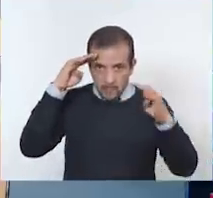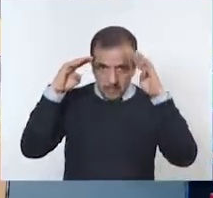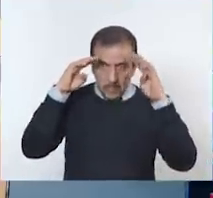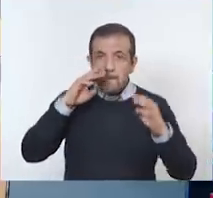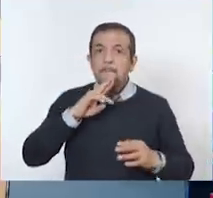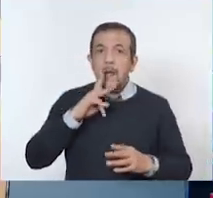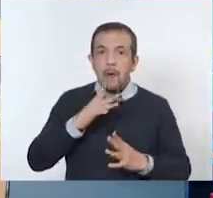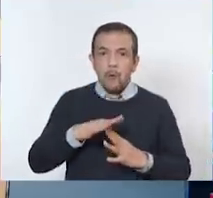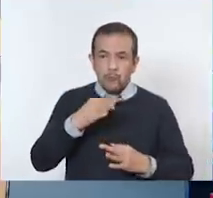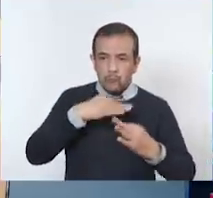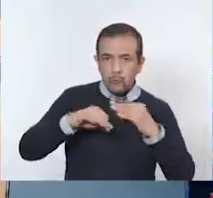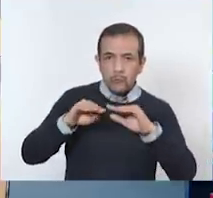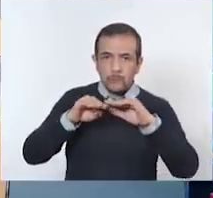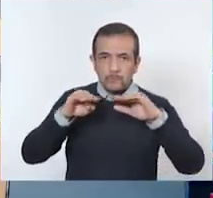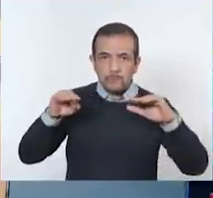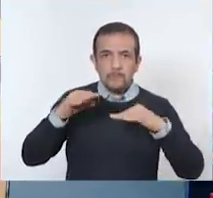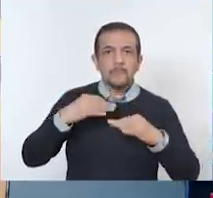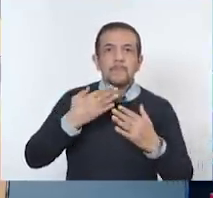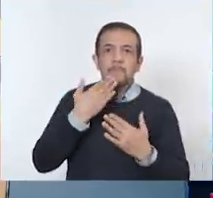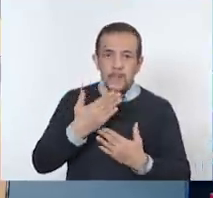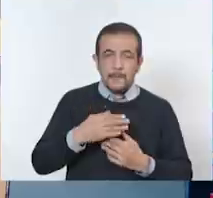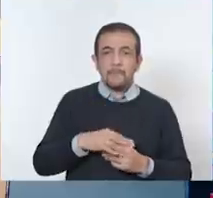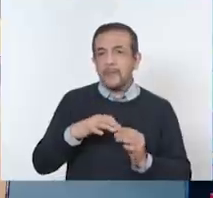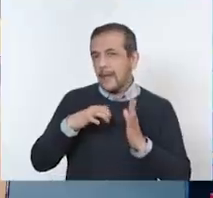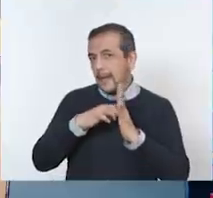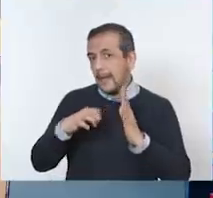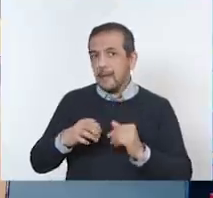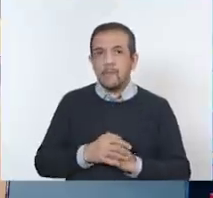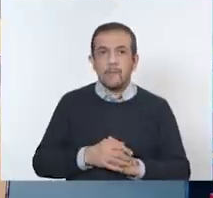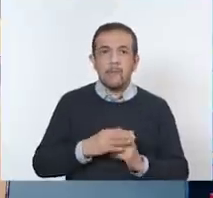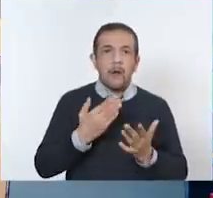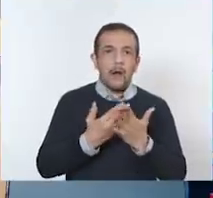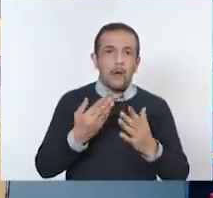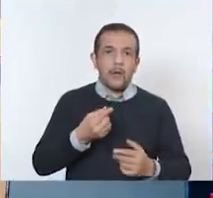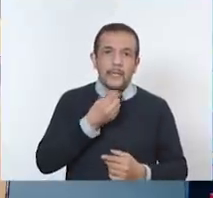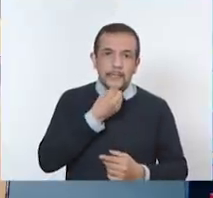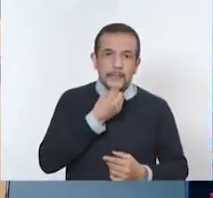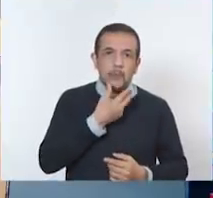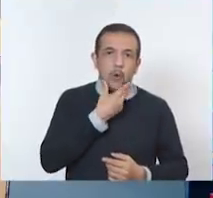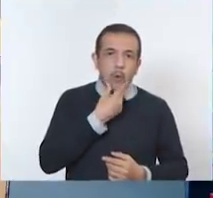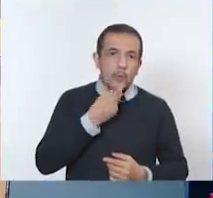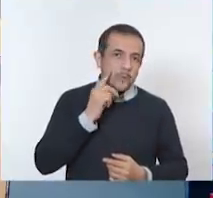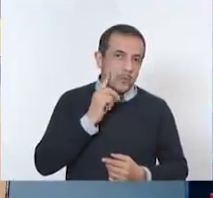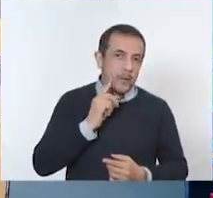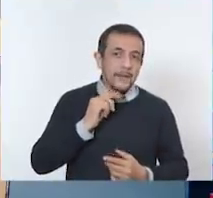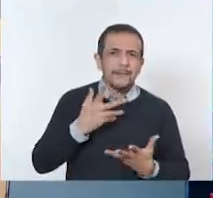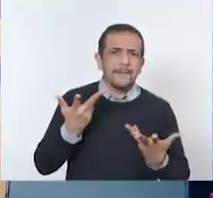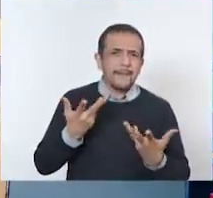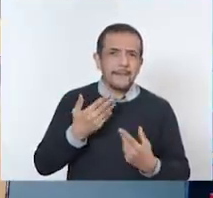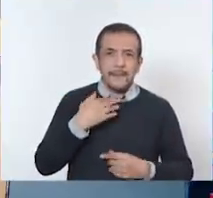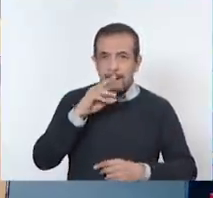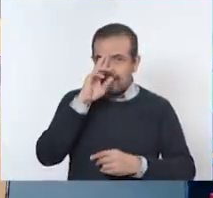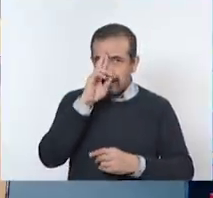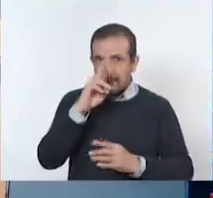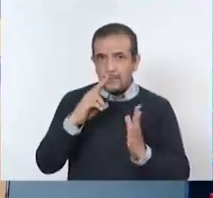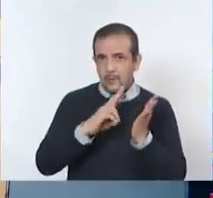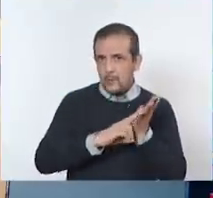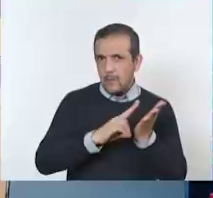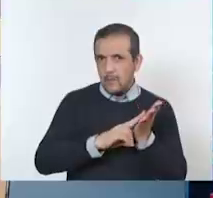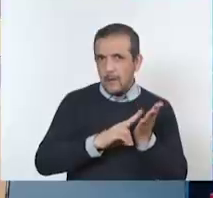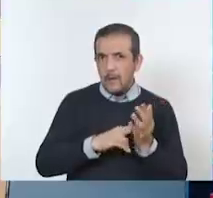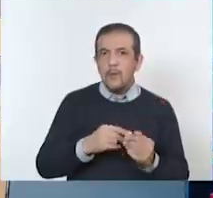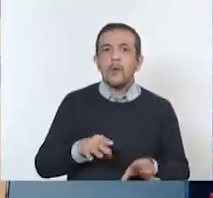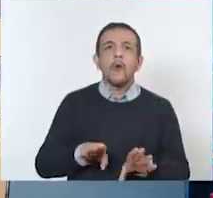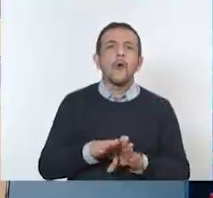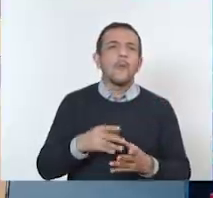sea mejor para todas y todos. Como por ejemplo, vamos a ver qué hacen las niñas y los niños para cuidar y respetar a otras